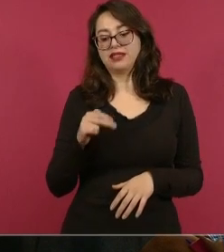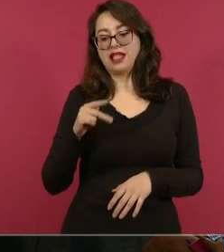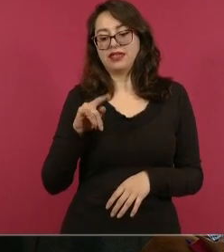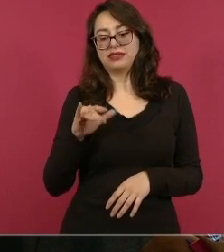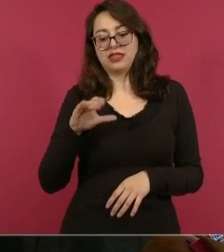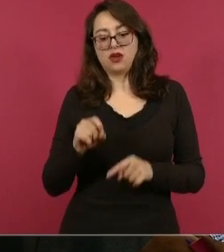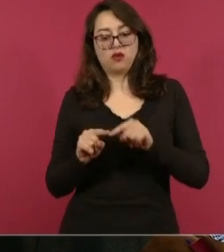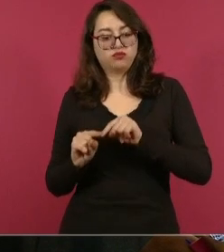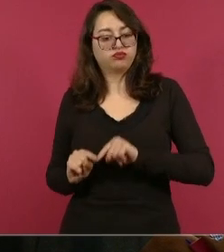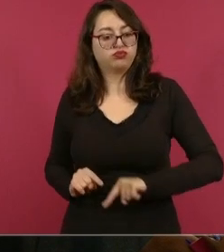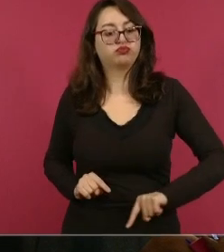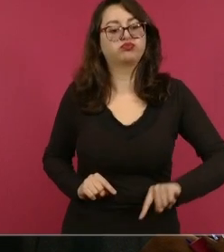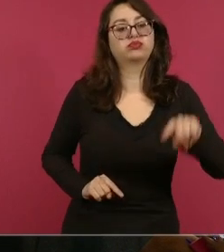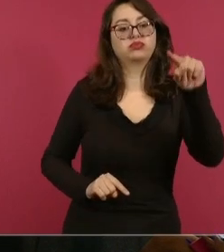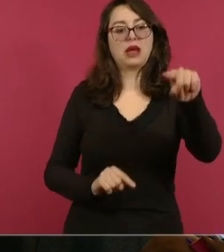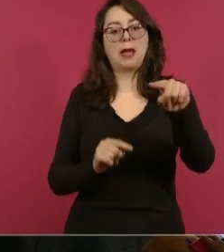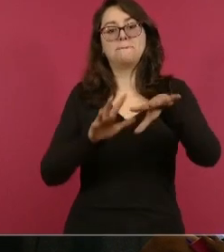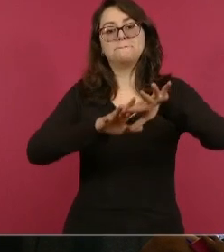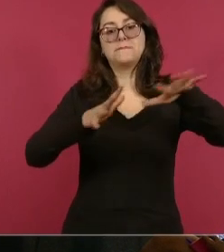en tren.